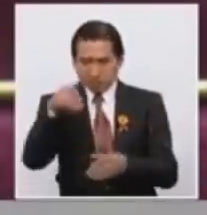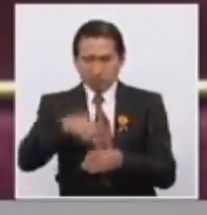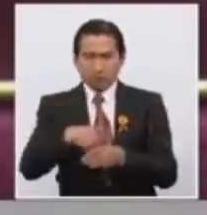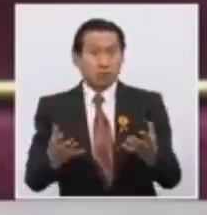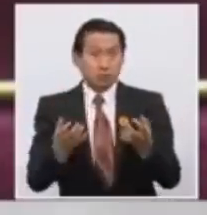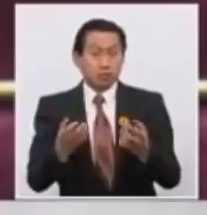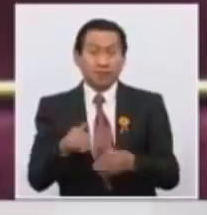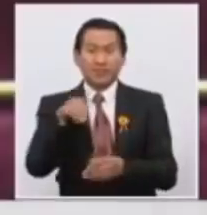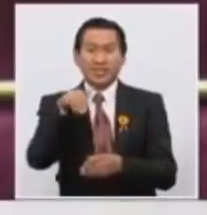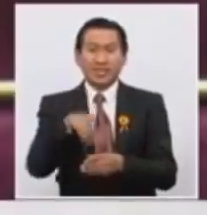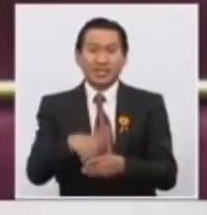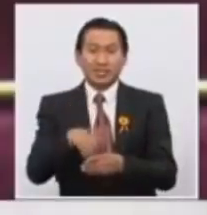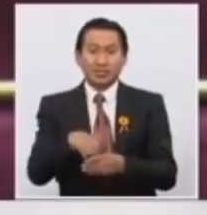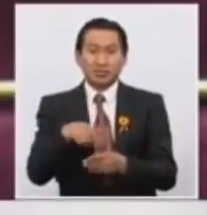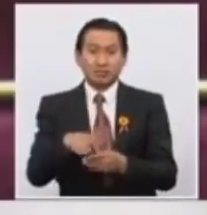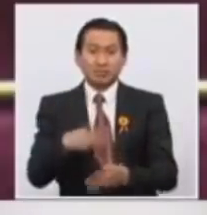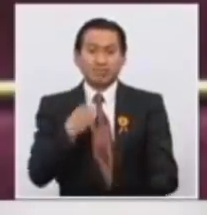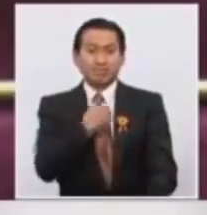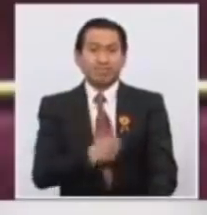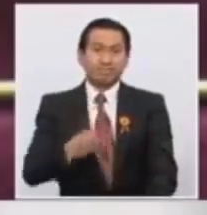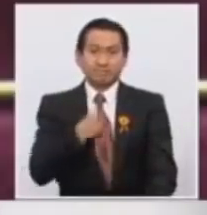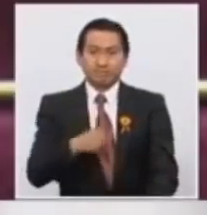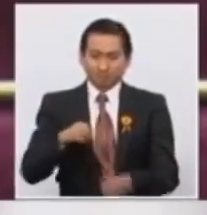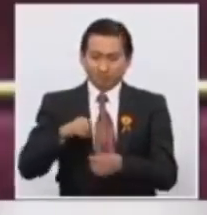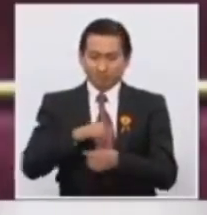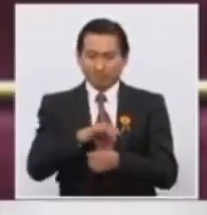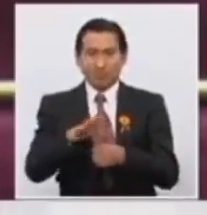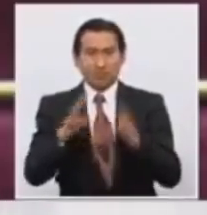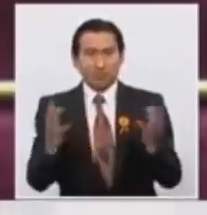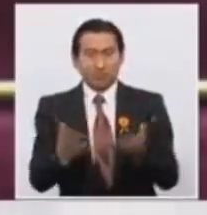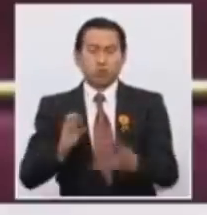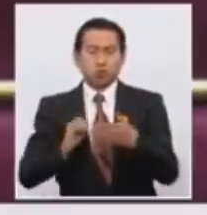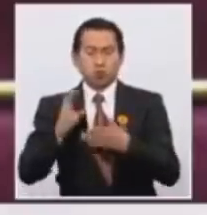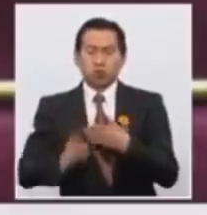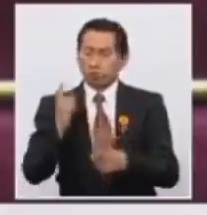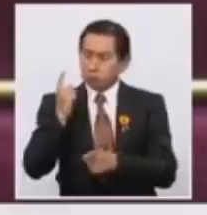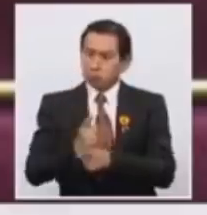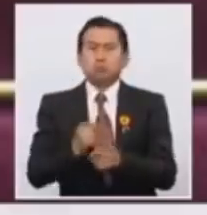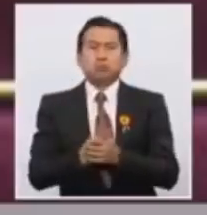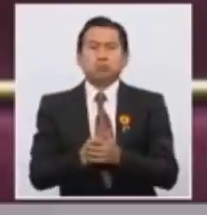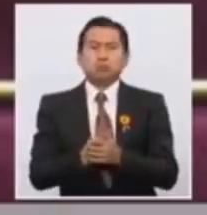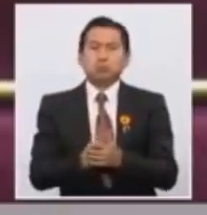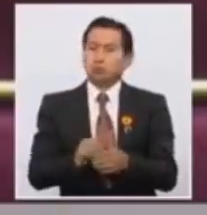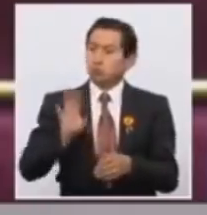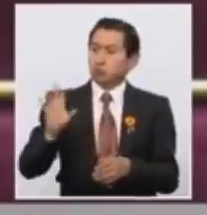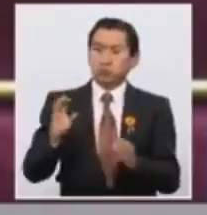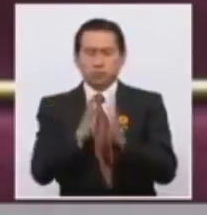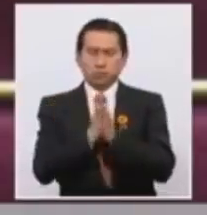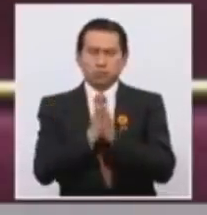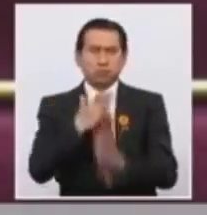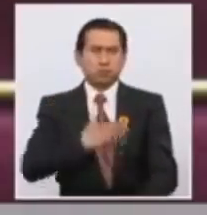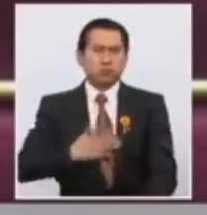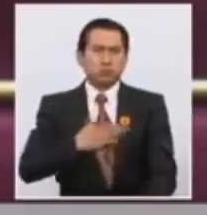de mayo que lamentablemente por la pandemia se tuvieron que postergar pero al tribunal electoral le pido